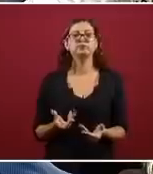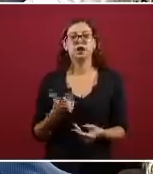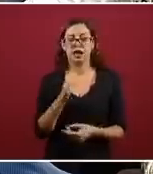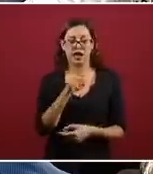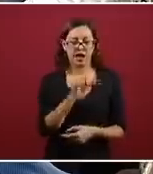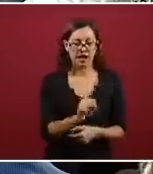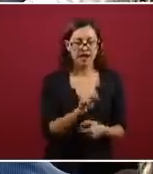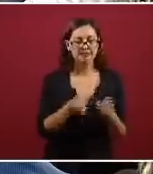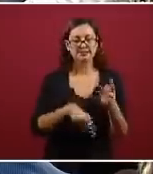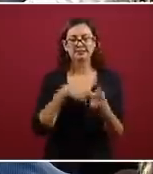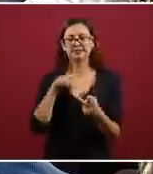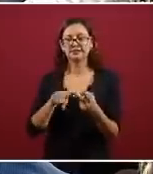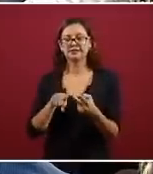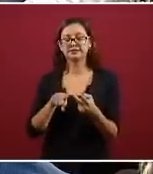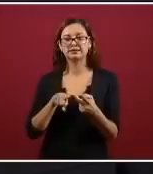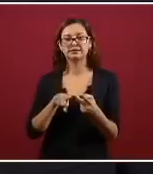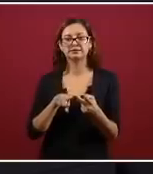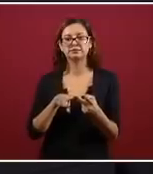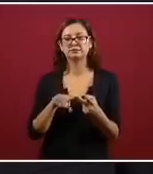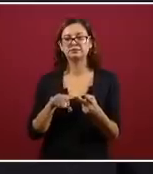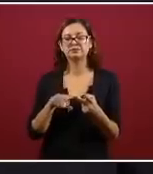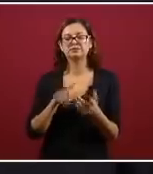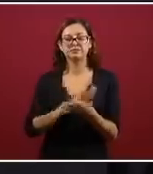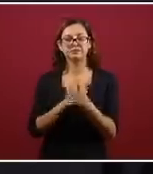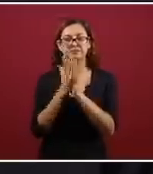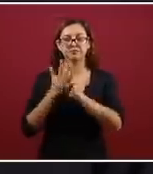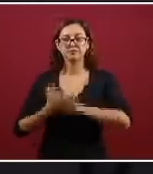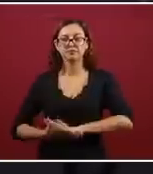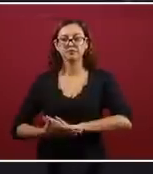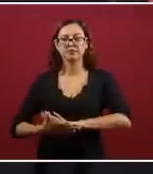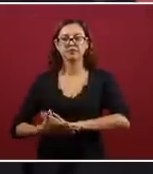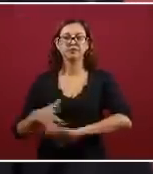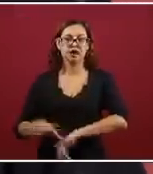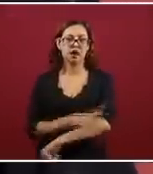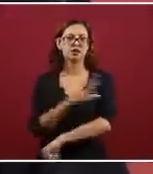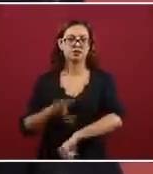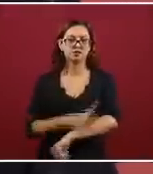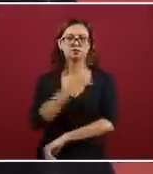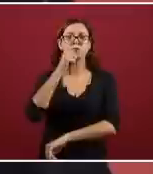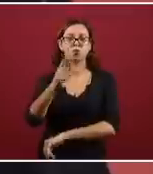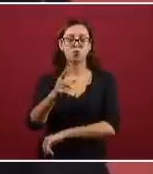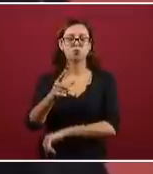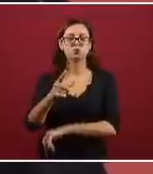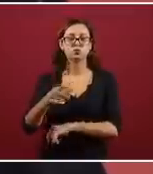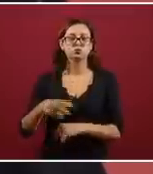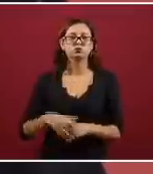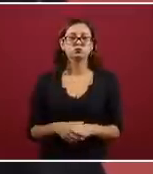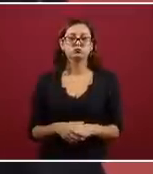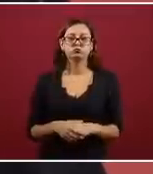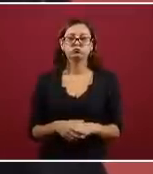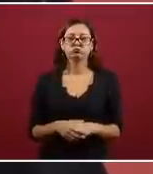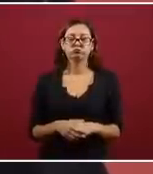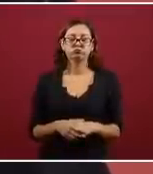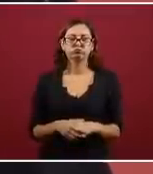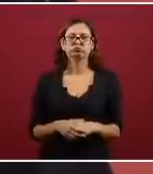gas y la generación de energía eléctrica en